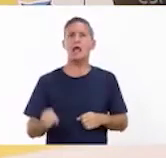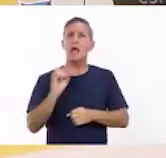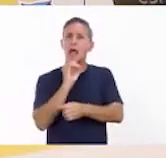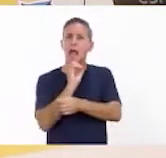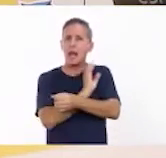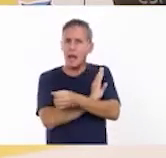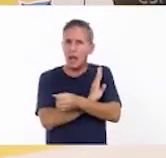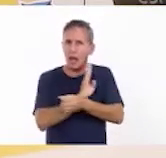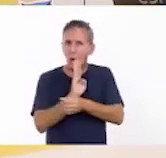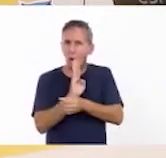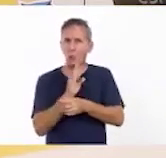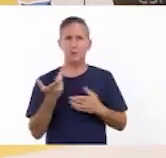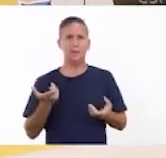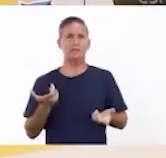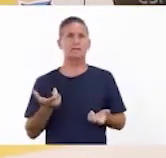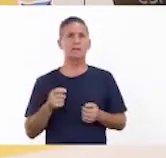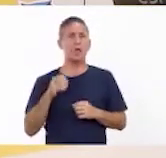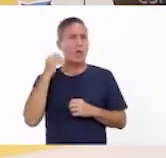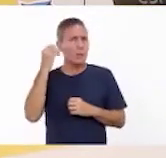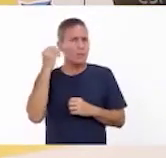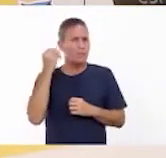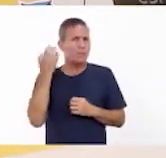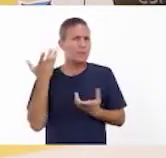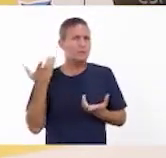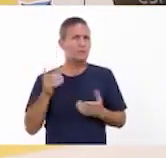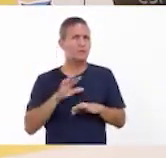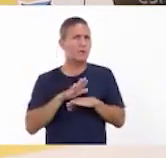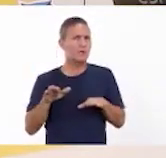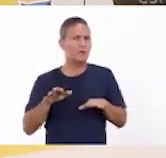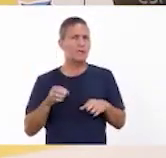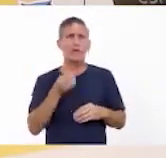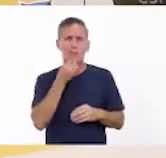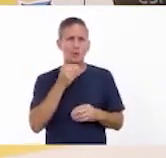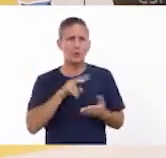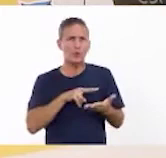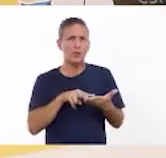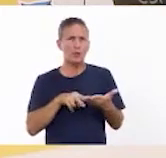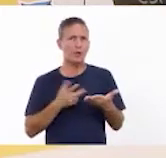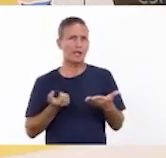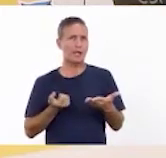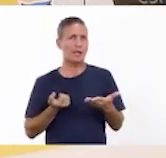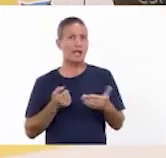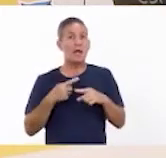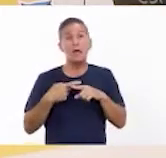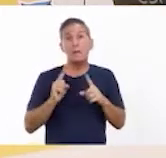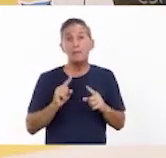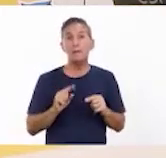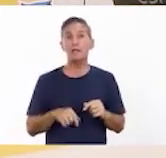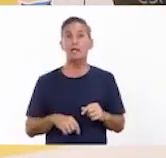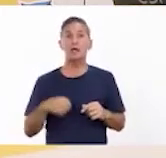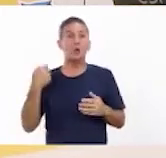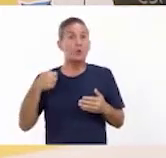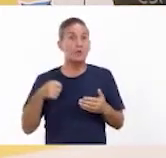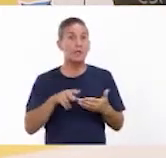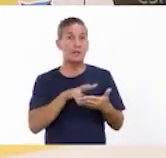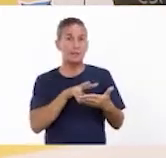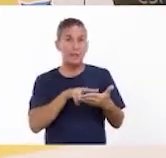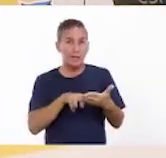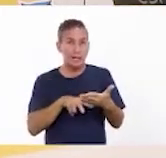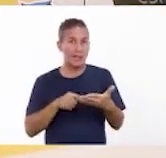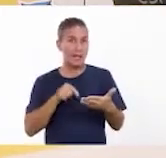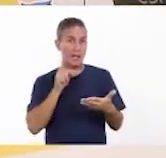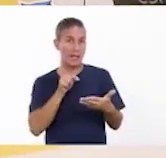les digo aquí volver a leer porque pienso que ya pudieron leerla, pero deben leer la